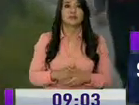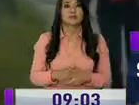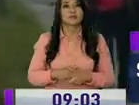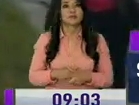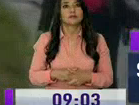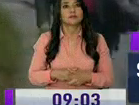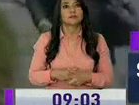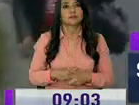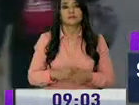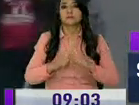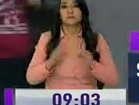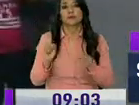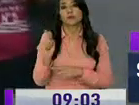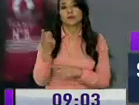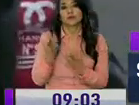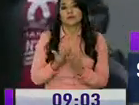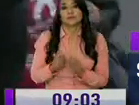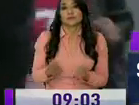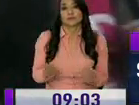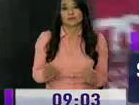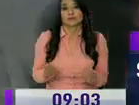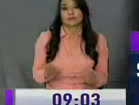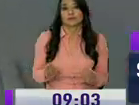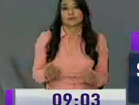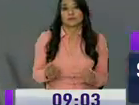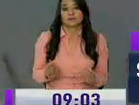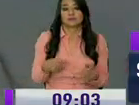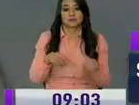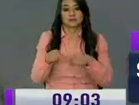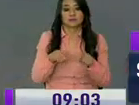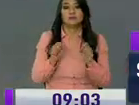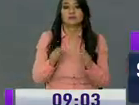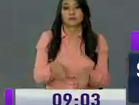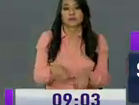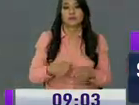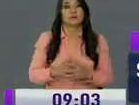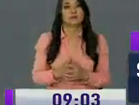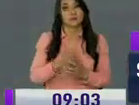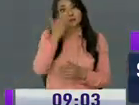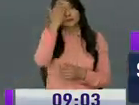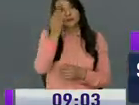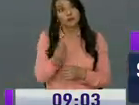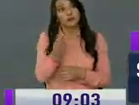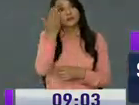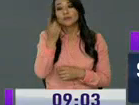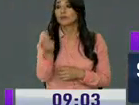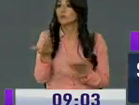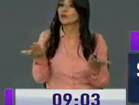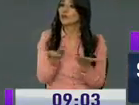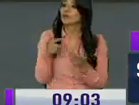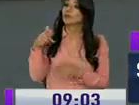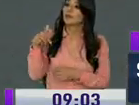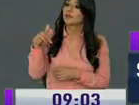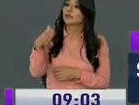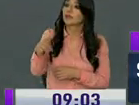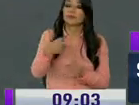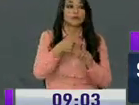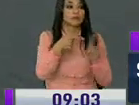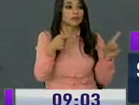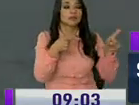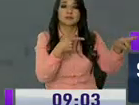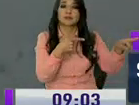pero es la única alternativa que ahora se encuentra para poder circular. Vamos a intentar, señorita, buenos días. ¿Desde dónde viene caminando usted? Desde la